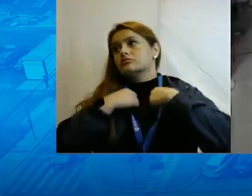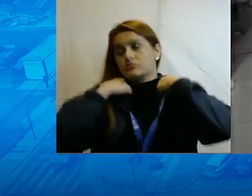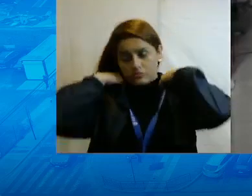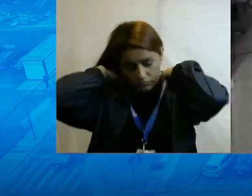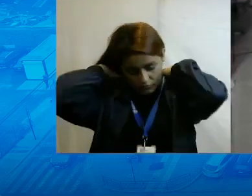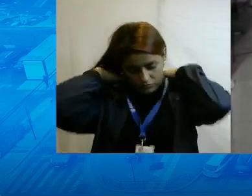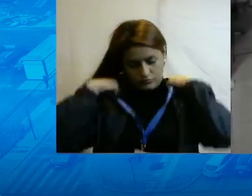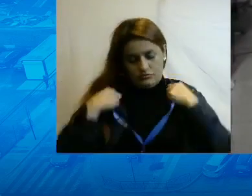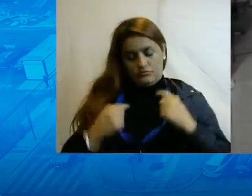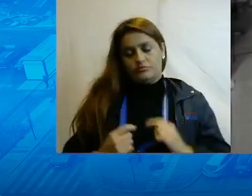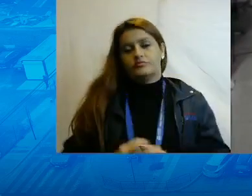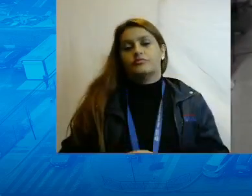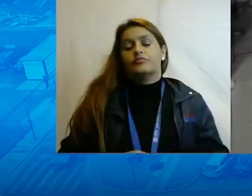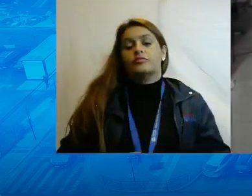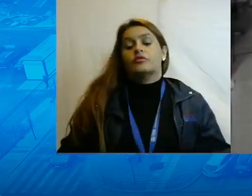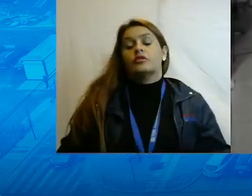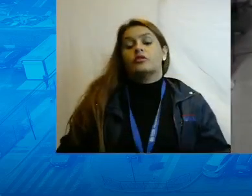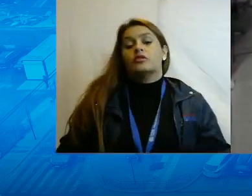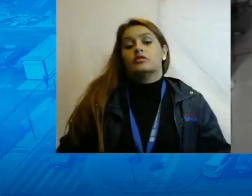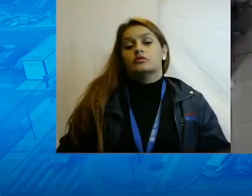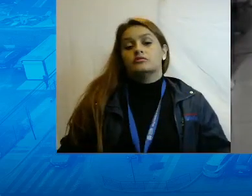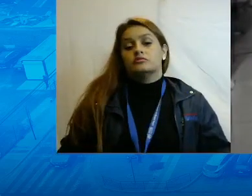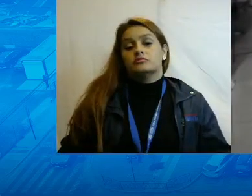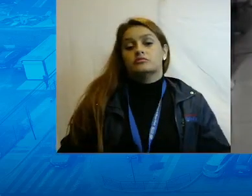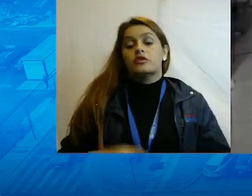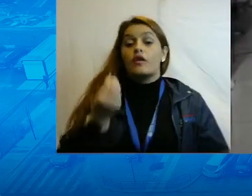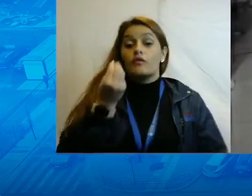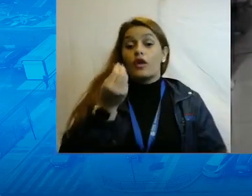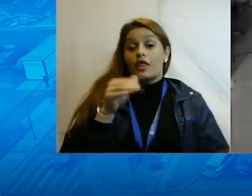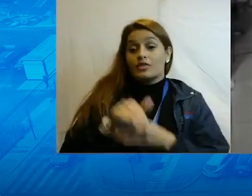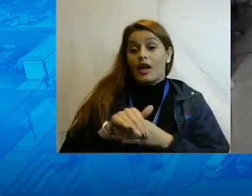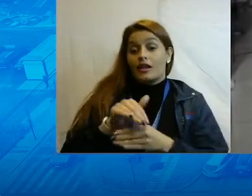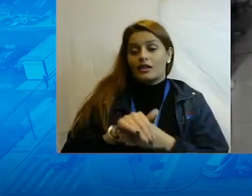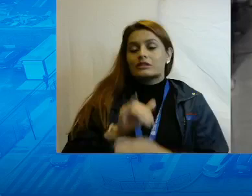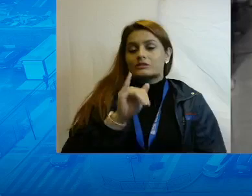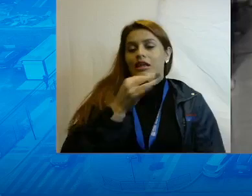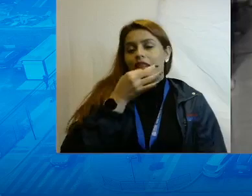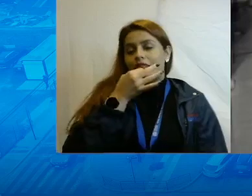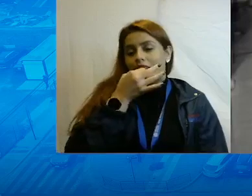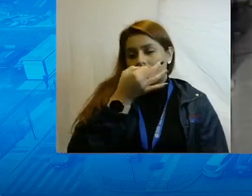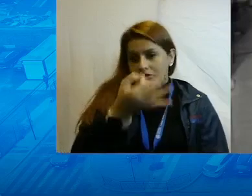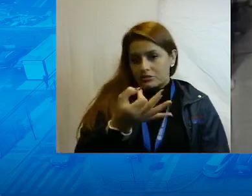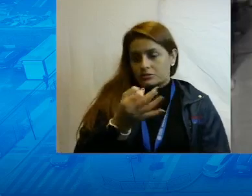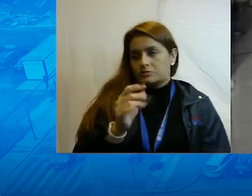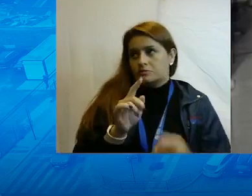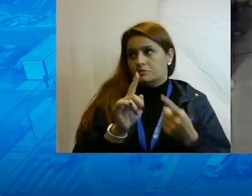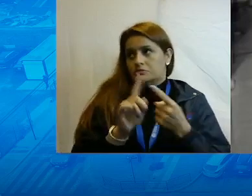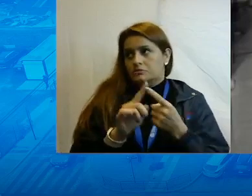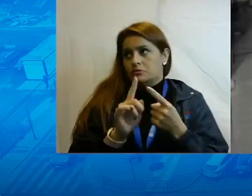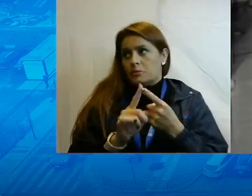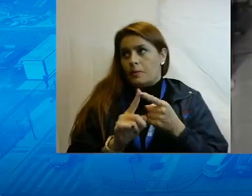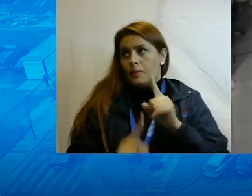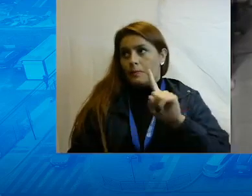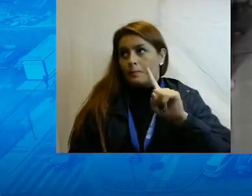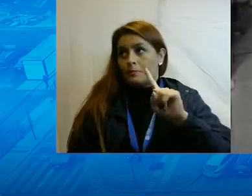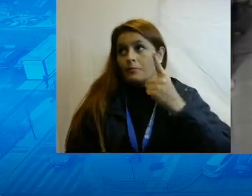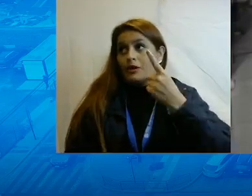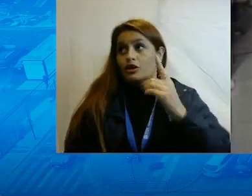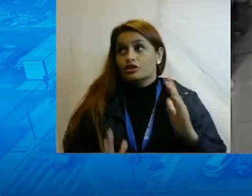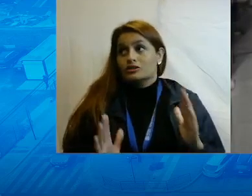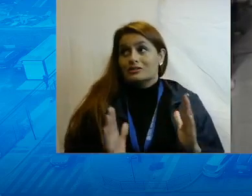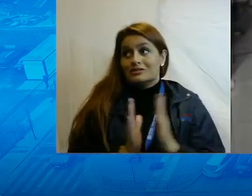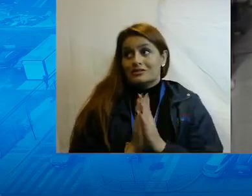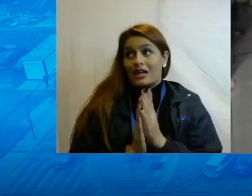Buenas tardes, señora alcaldesa, estimados concejales. Sí, hay que precisar algunas cosas. Primero que todo, Santa Rosa no